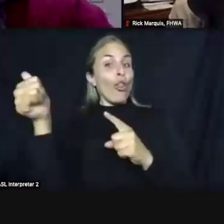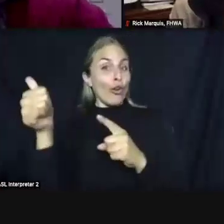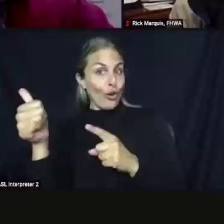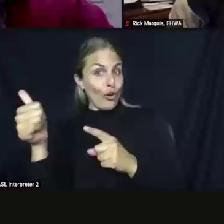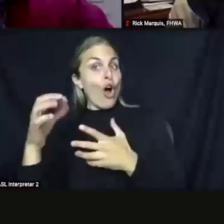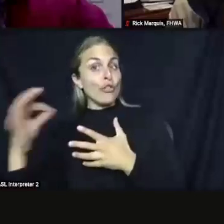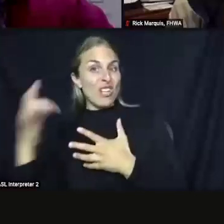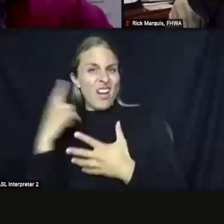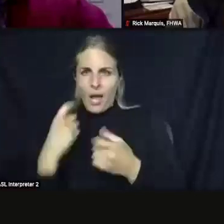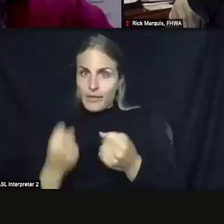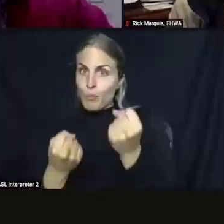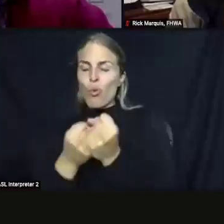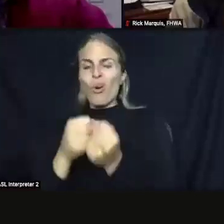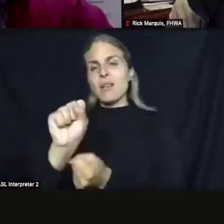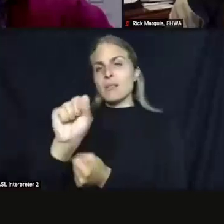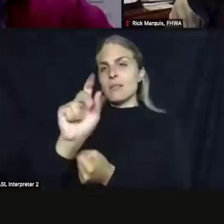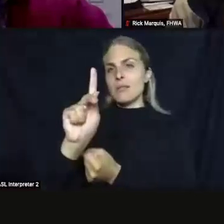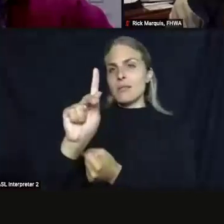La otra